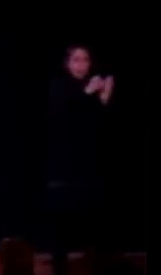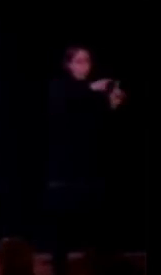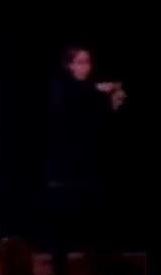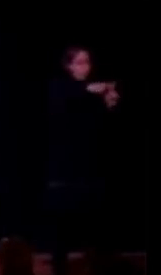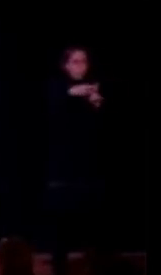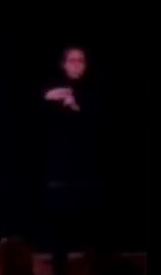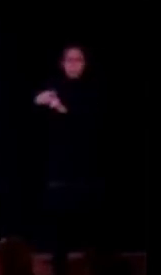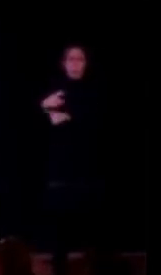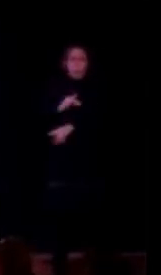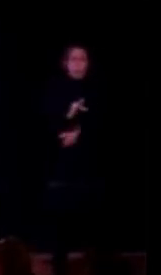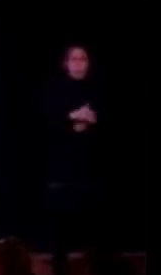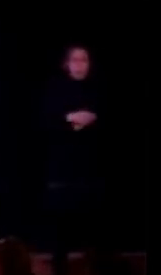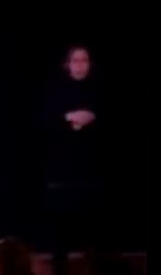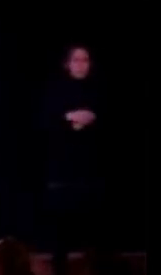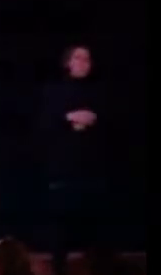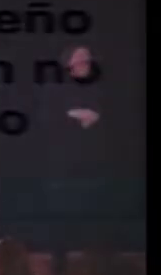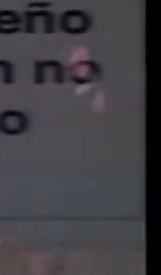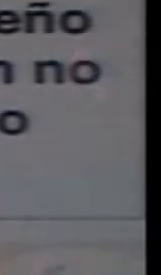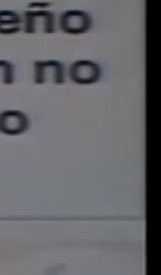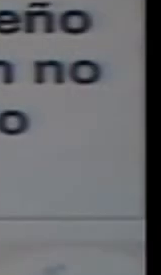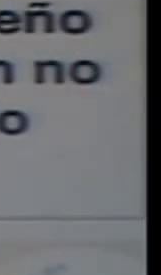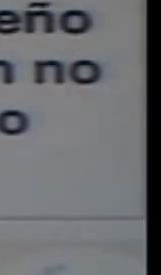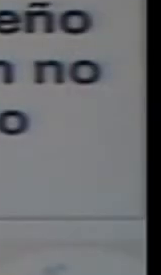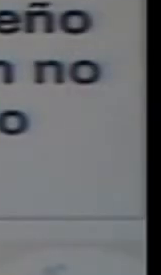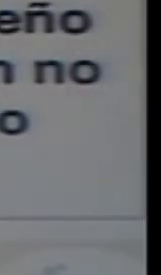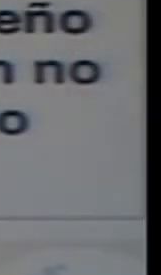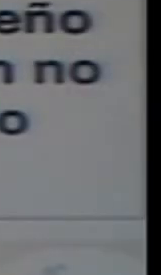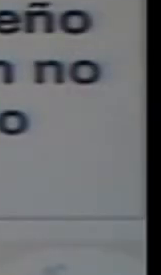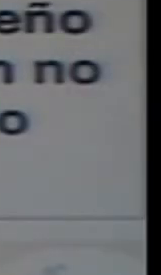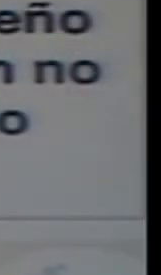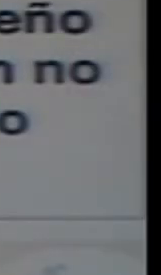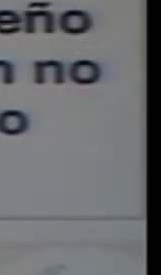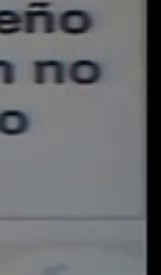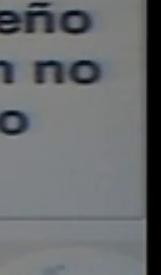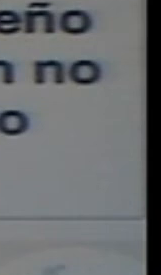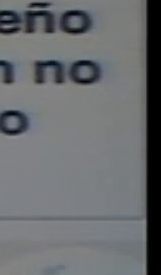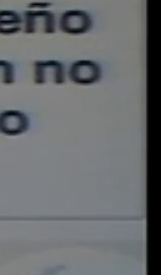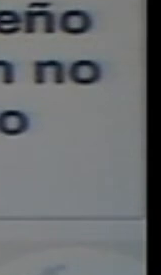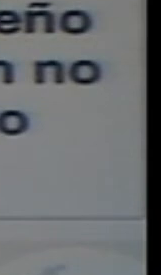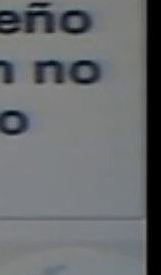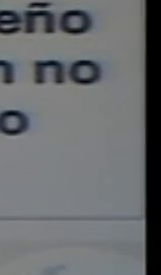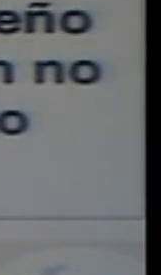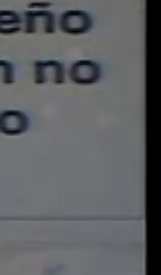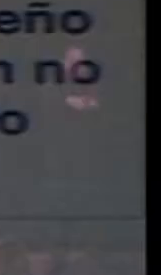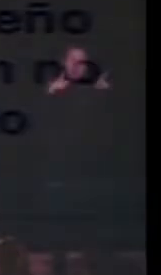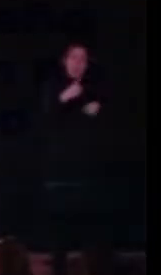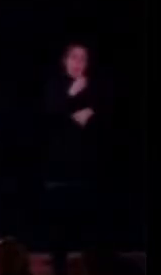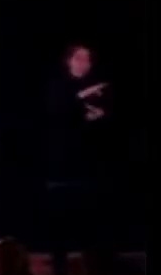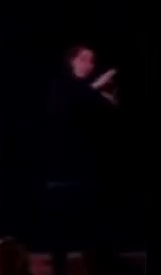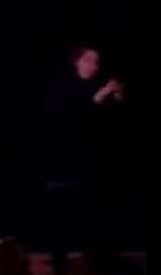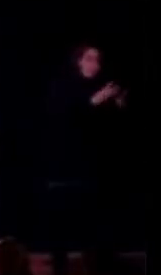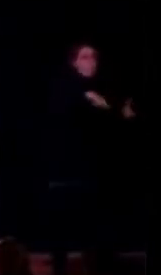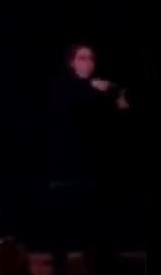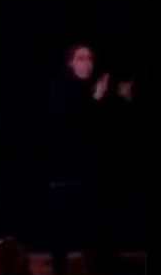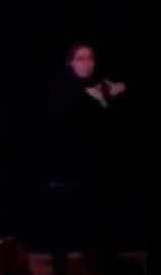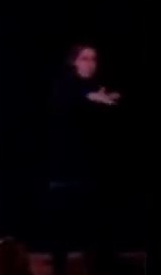deben ser trilingües no sé qué e inclusivos todos